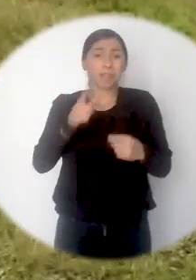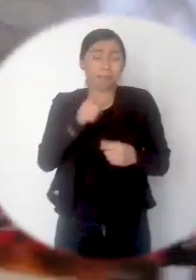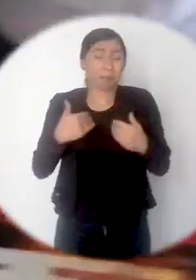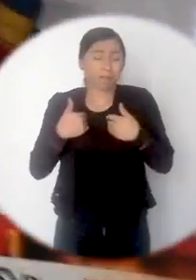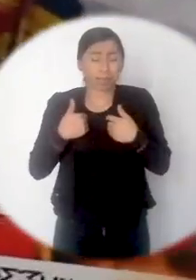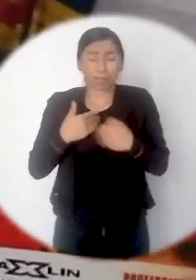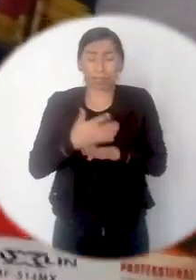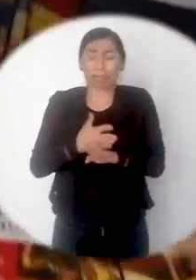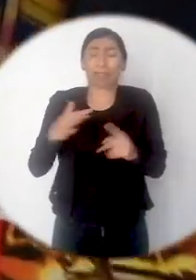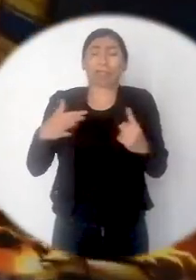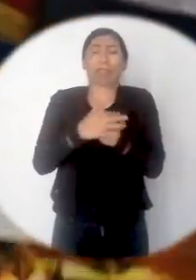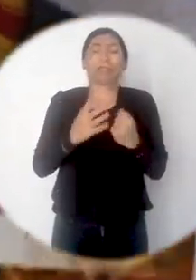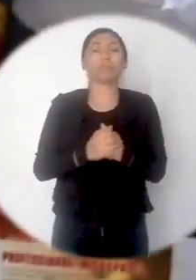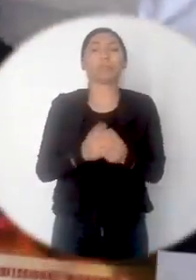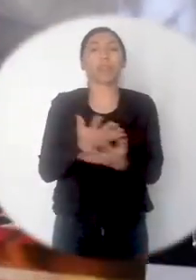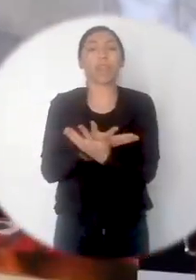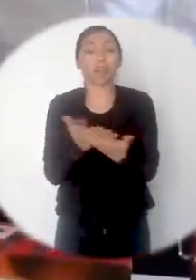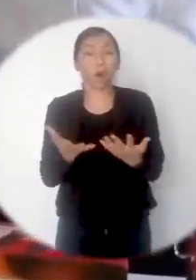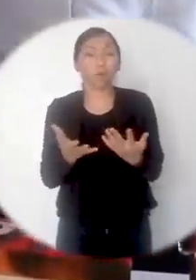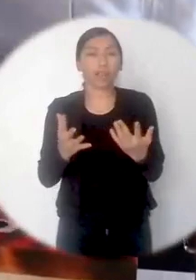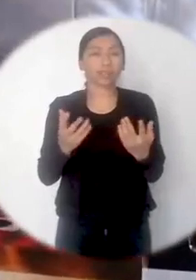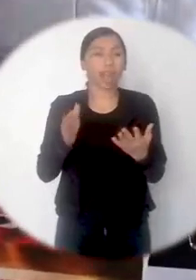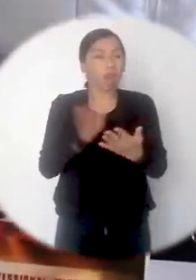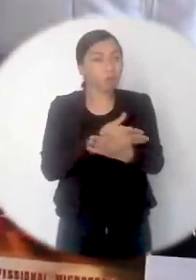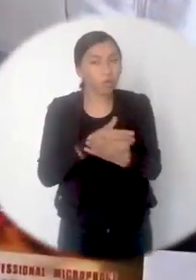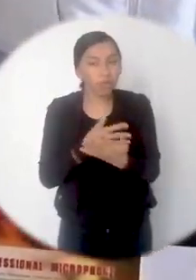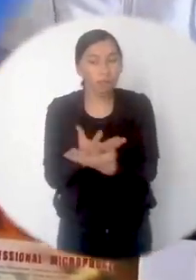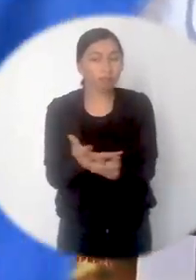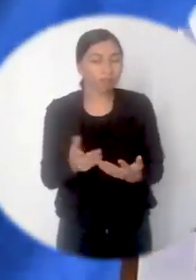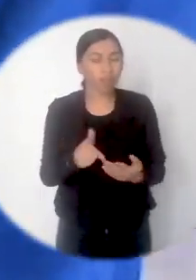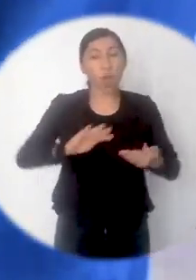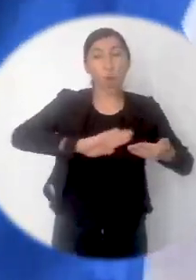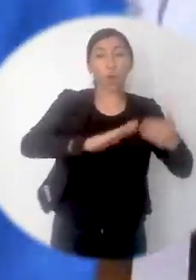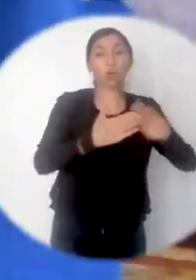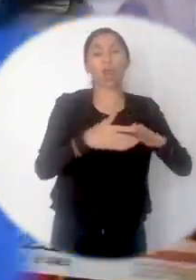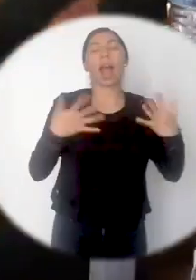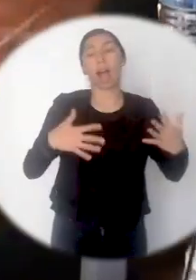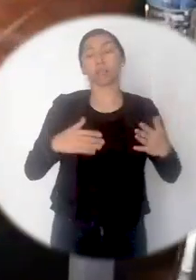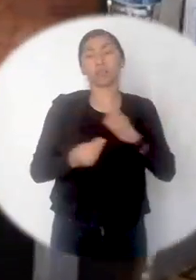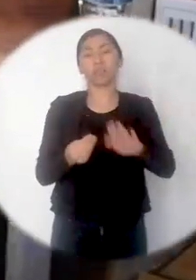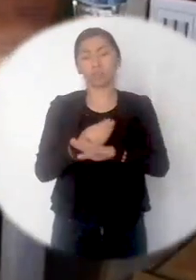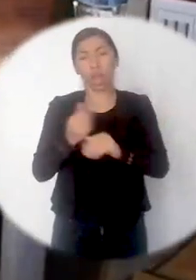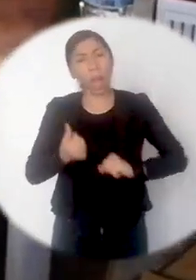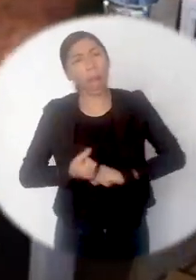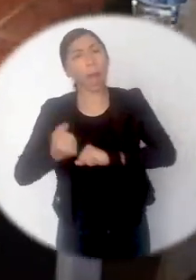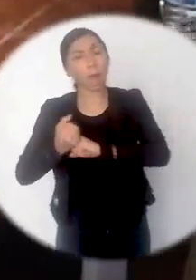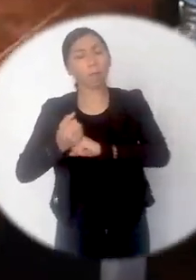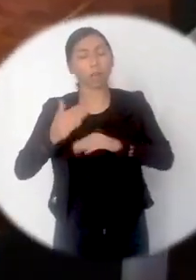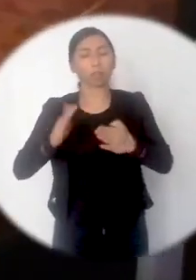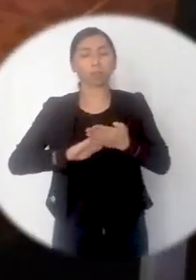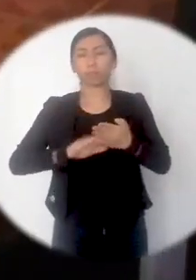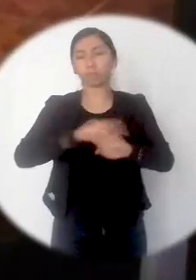despatriamos por la violencia. Las dotaciones de instrumentos musicales y equipos culturales hacen parte de las 16 medidas del Plan Integral